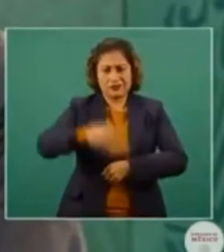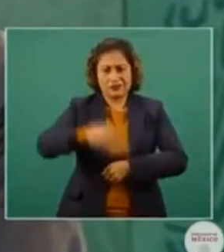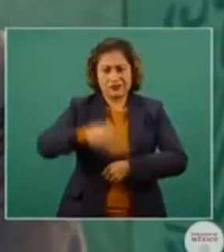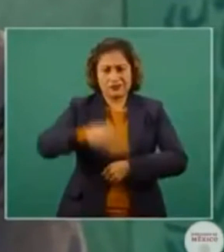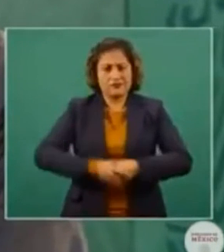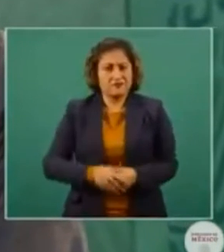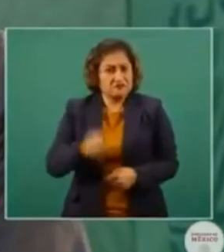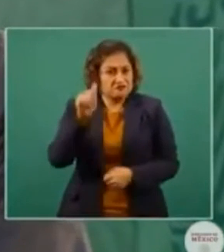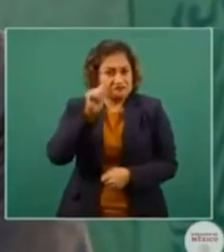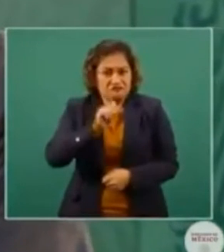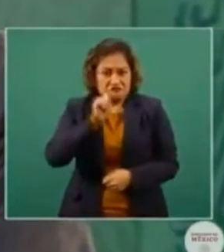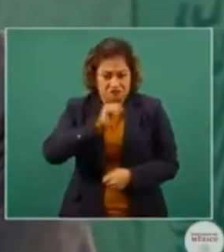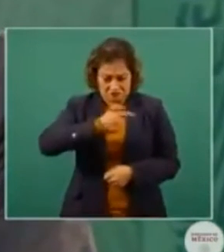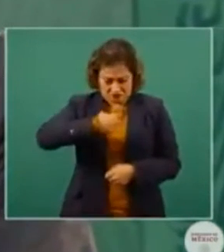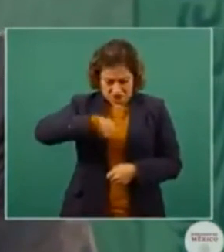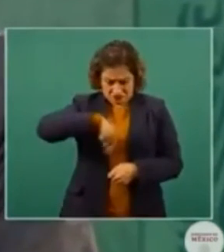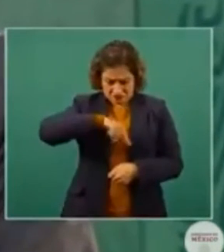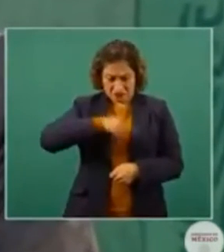Entonces,